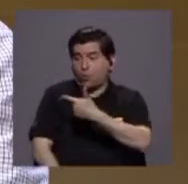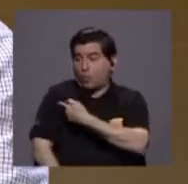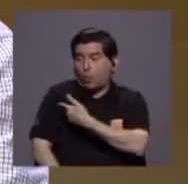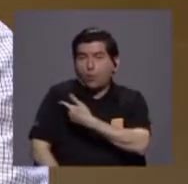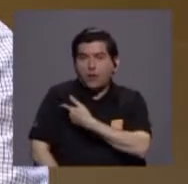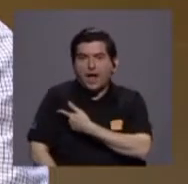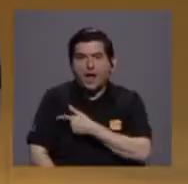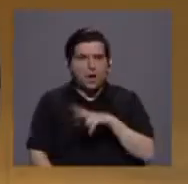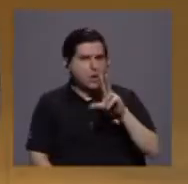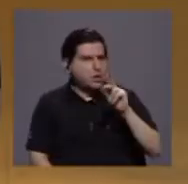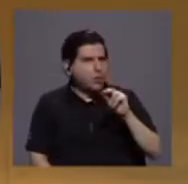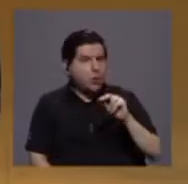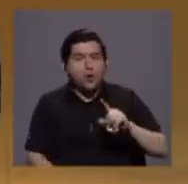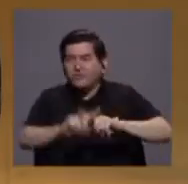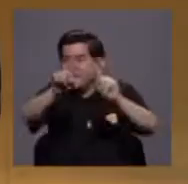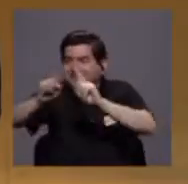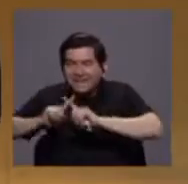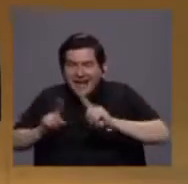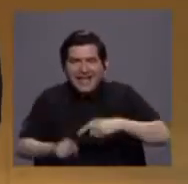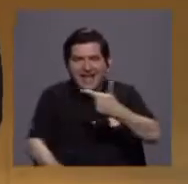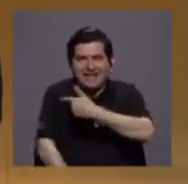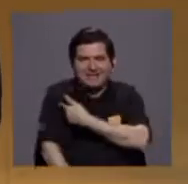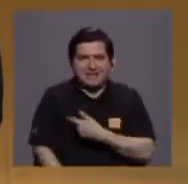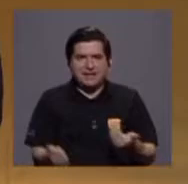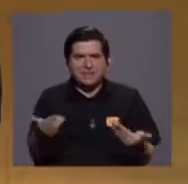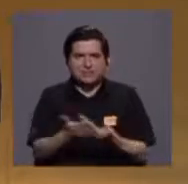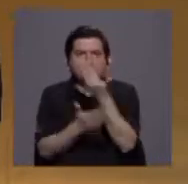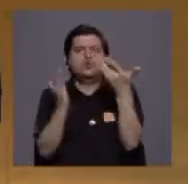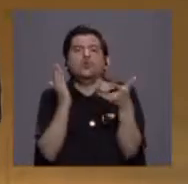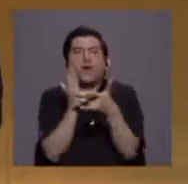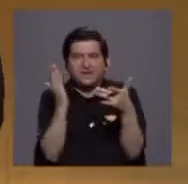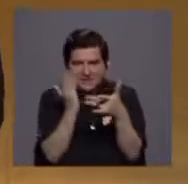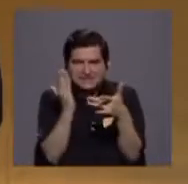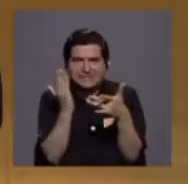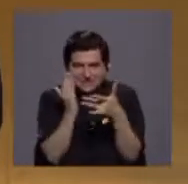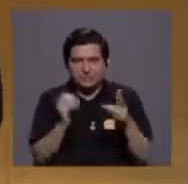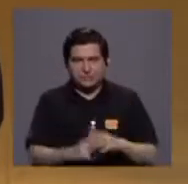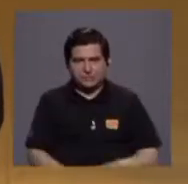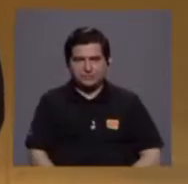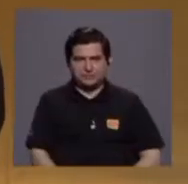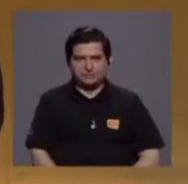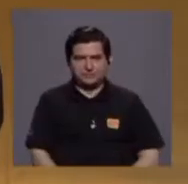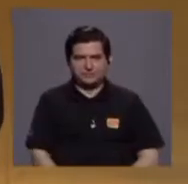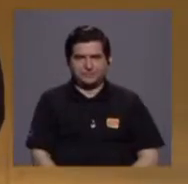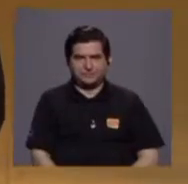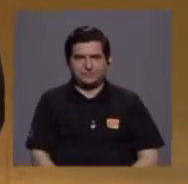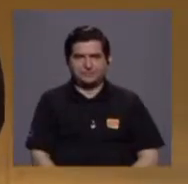sino varias, e incluso vacunas con nuevas tecnologías